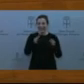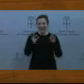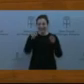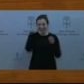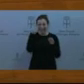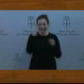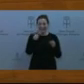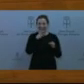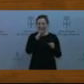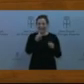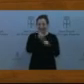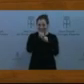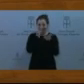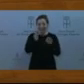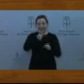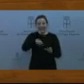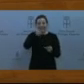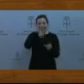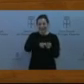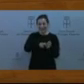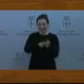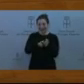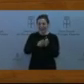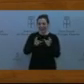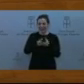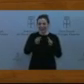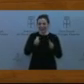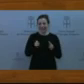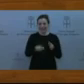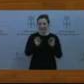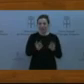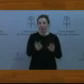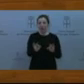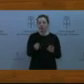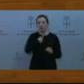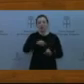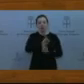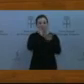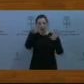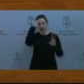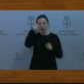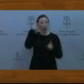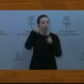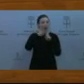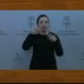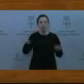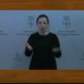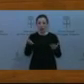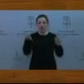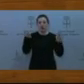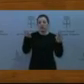parte de la misma teníamos claro cuál era el objetivo, que era tener un buen texto legal. Todos